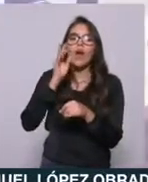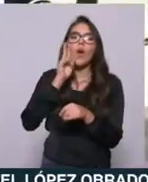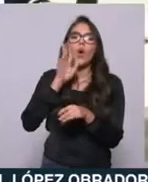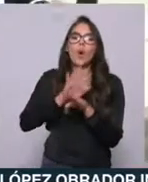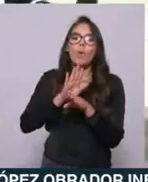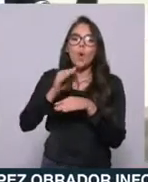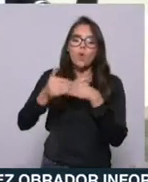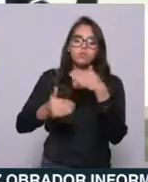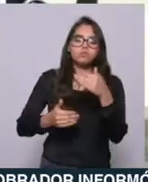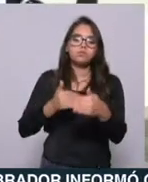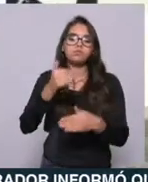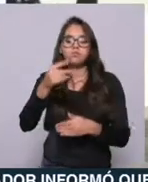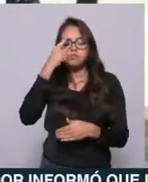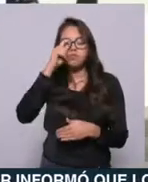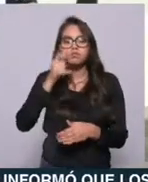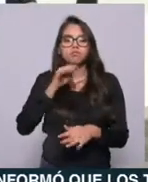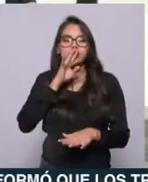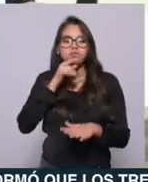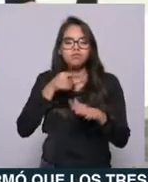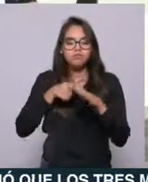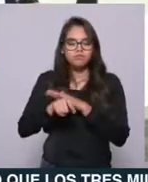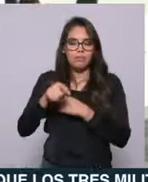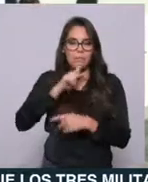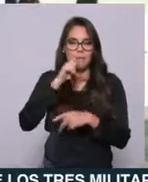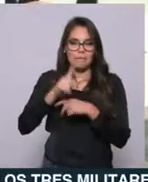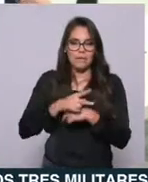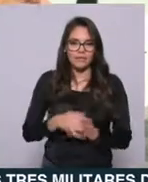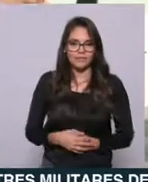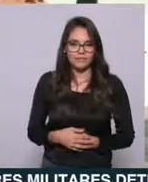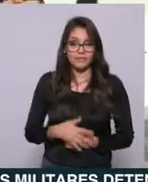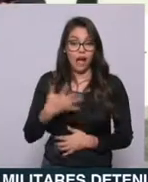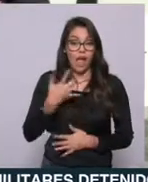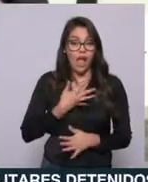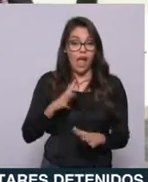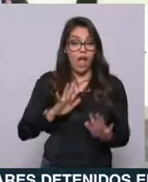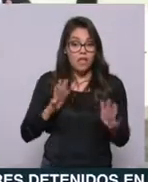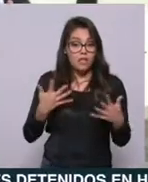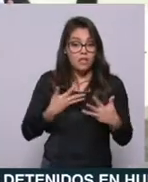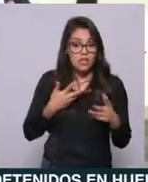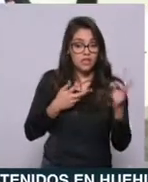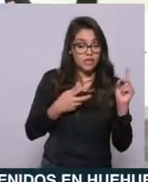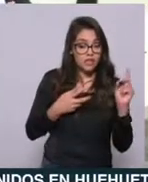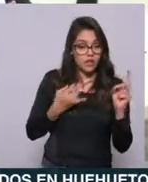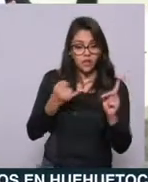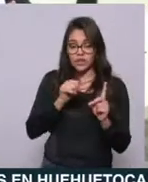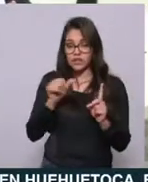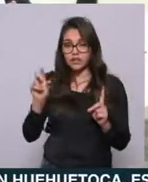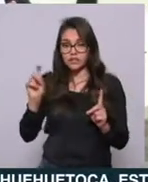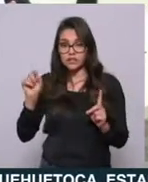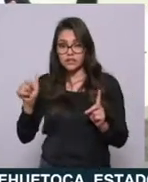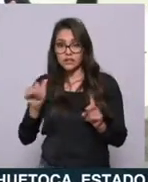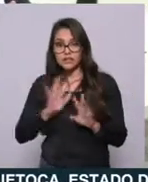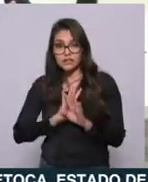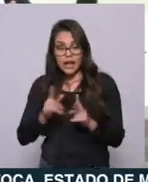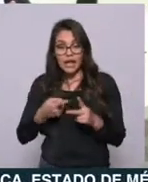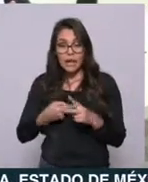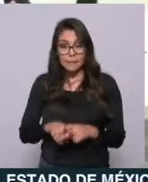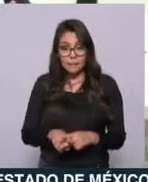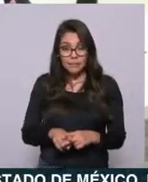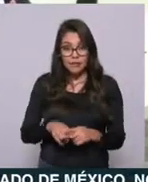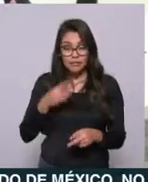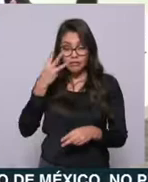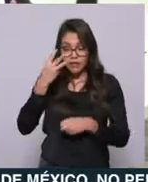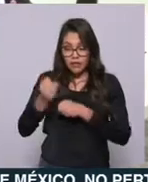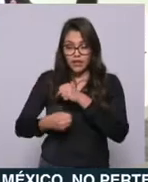país. Hay 30 de 33 sistemas anticorrupción operando. Caray, después de 3